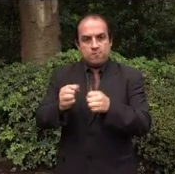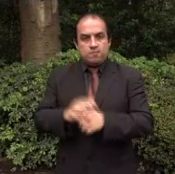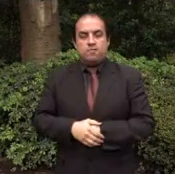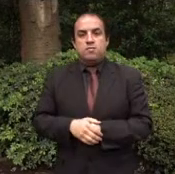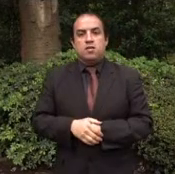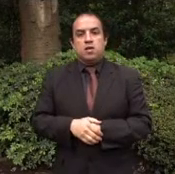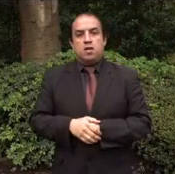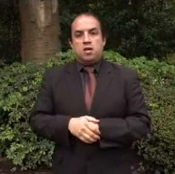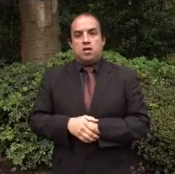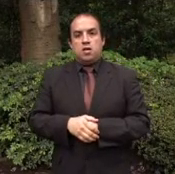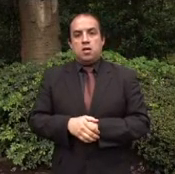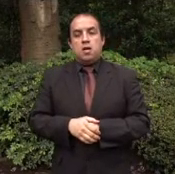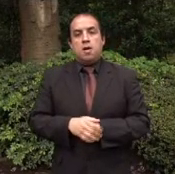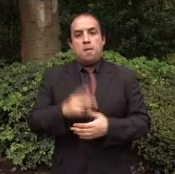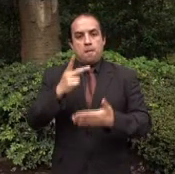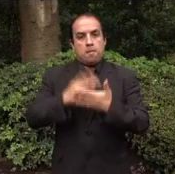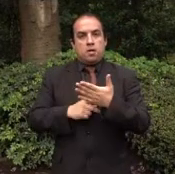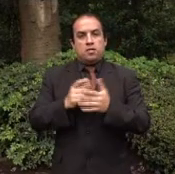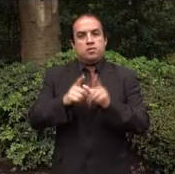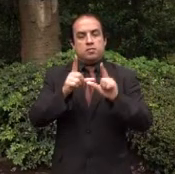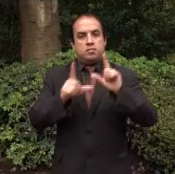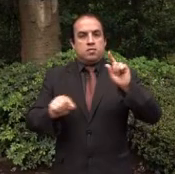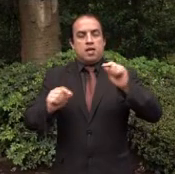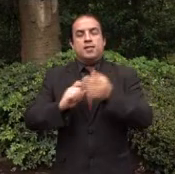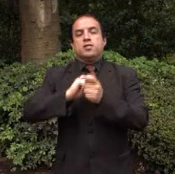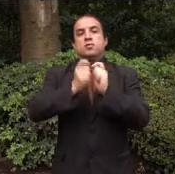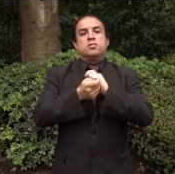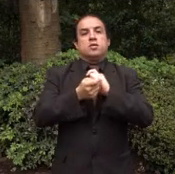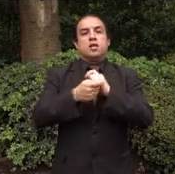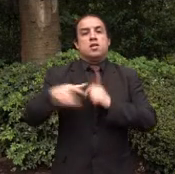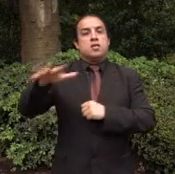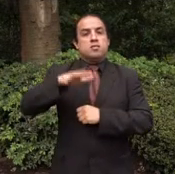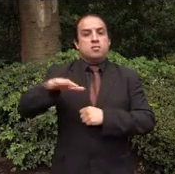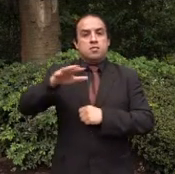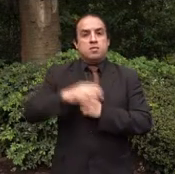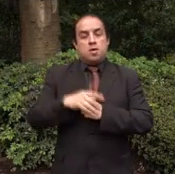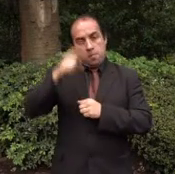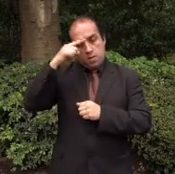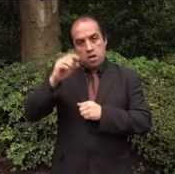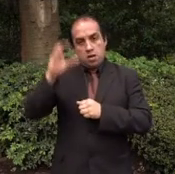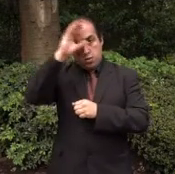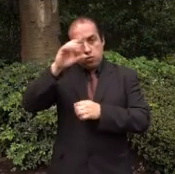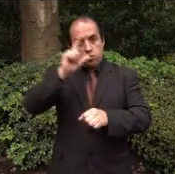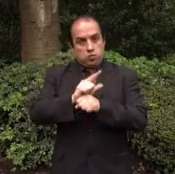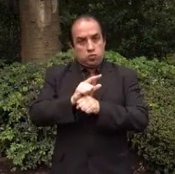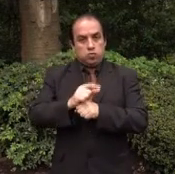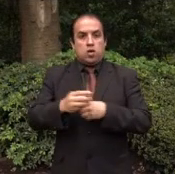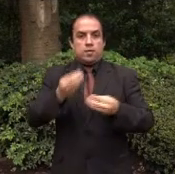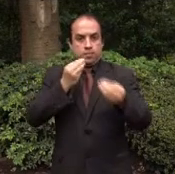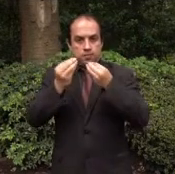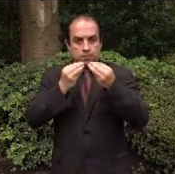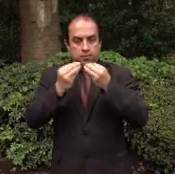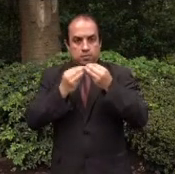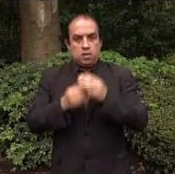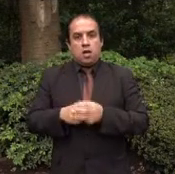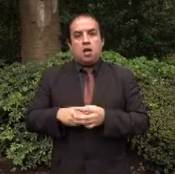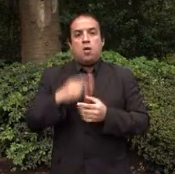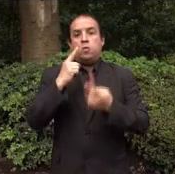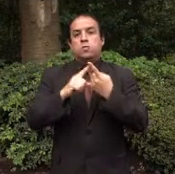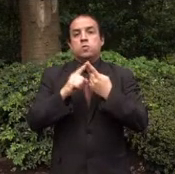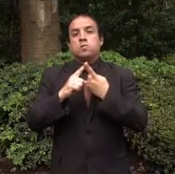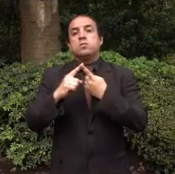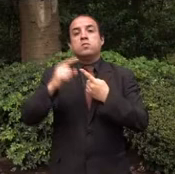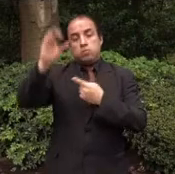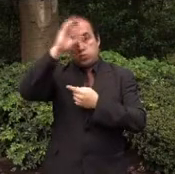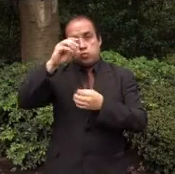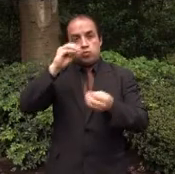Gran Molino de América, será convertido en este espacio para la cultura alimentaria. Una cultura alimentaria